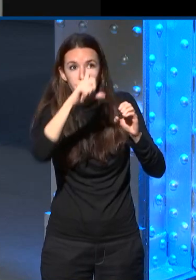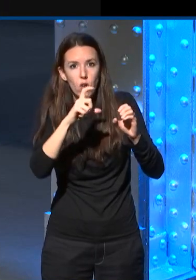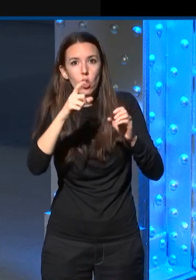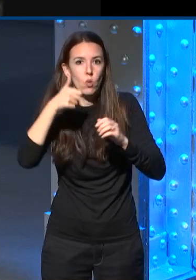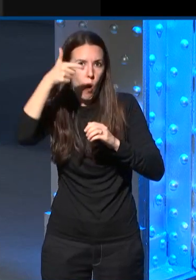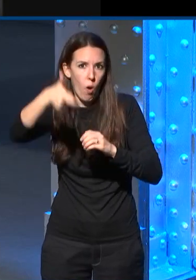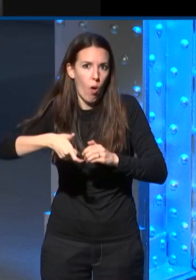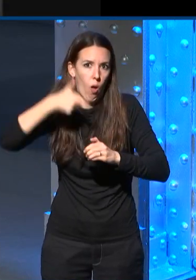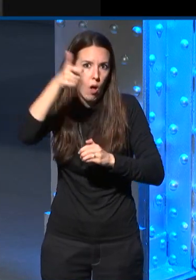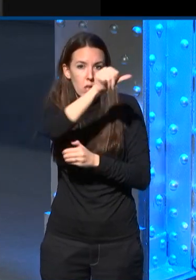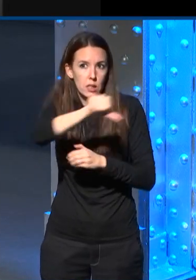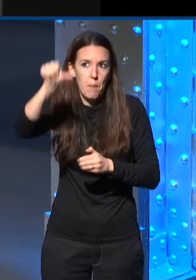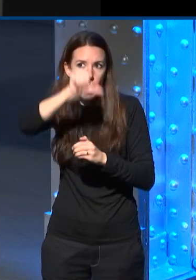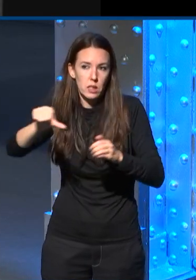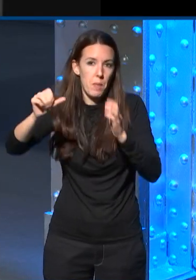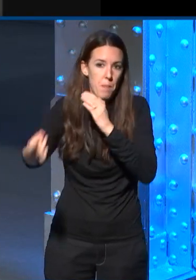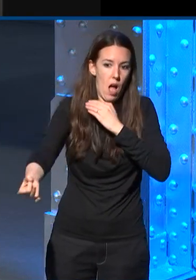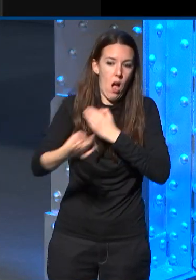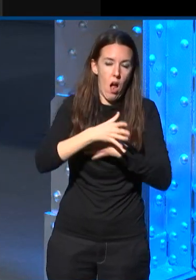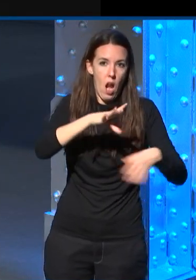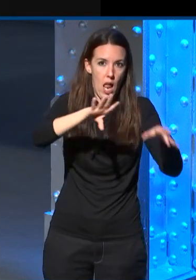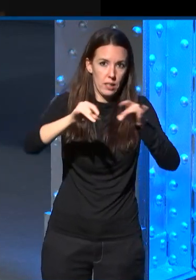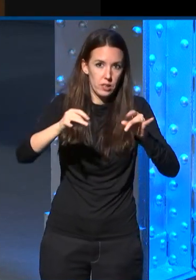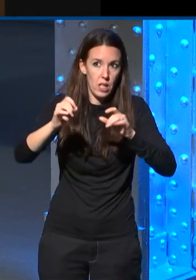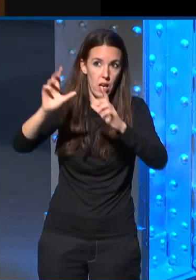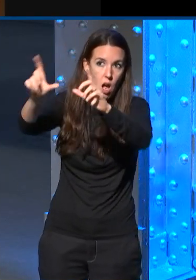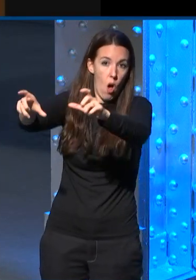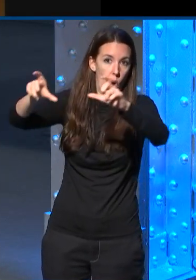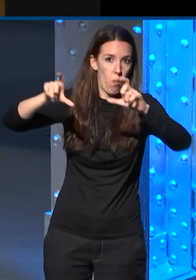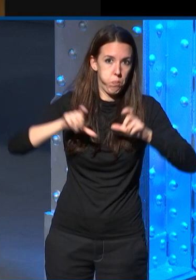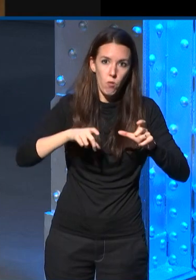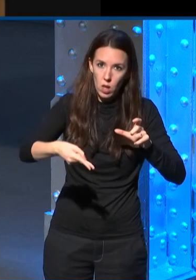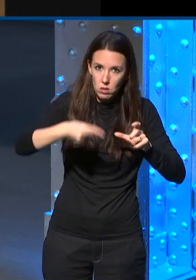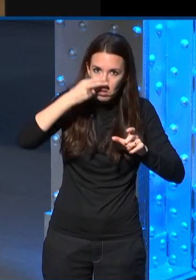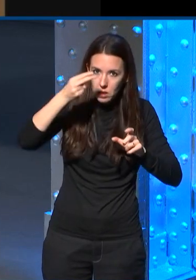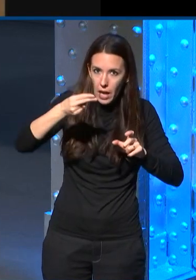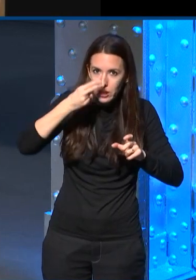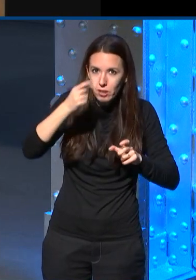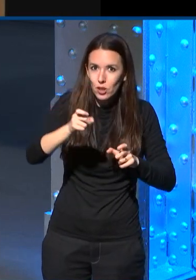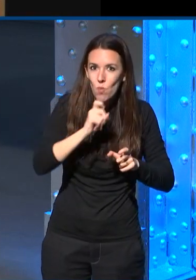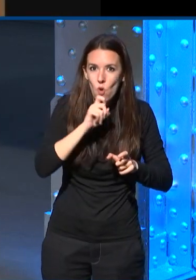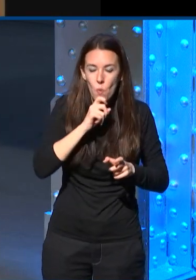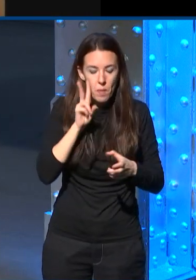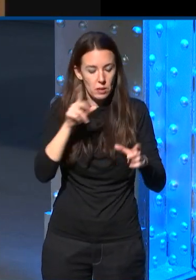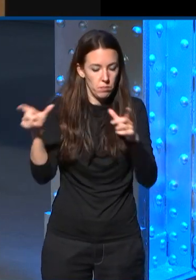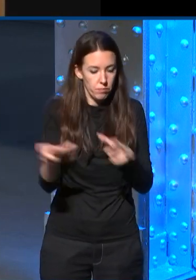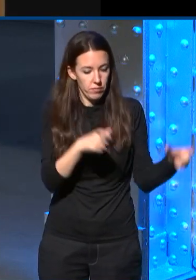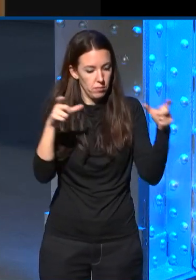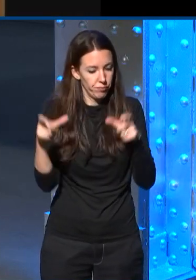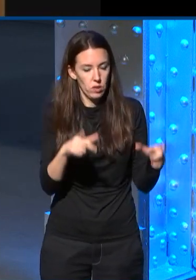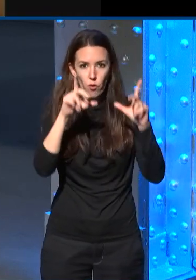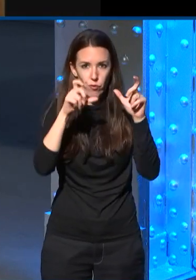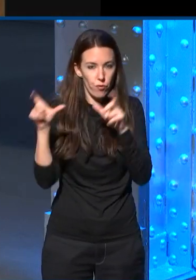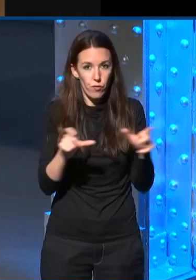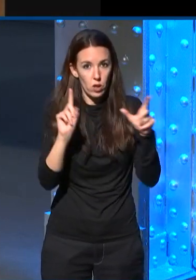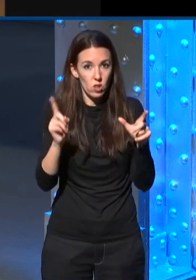llegar. Ayer José Manuel Grandela nos mostró muy bien cómo llegaban estas fotos, fue interesantísimo, la verdad. Bien, el caso es que empezaron a observar las fotos y encontraron